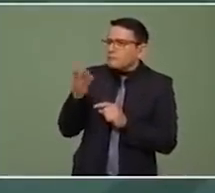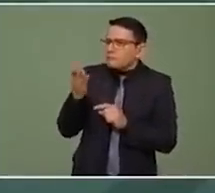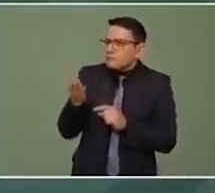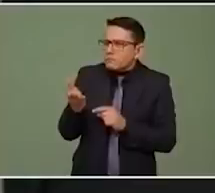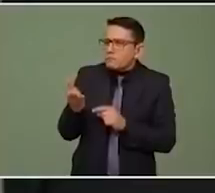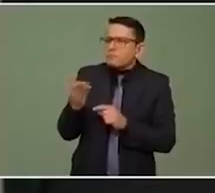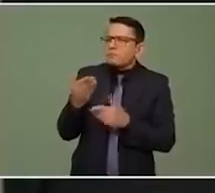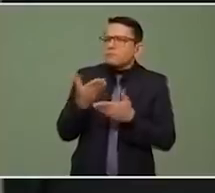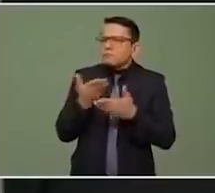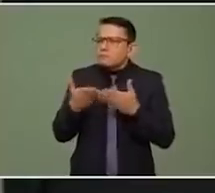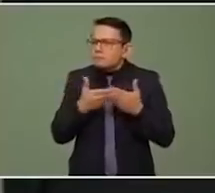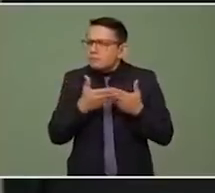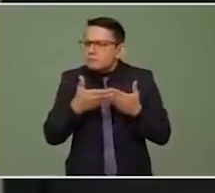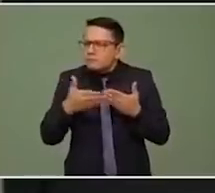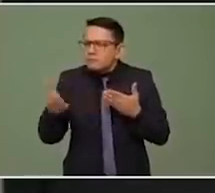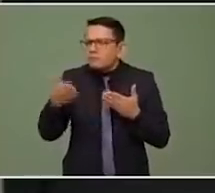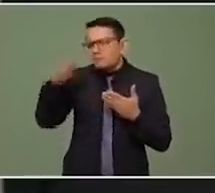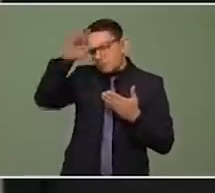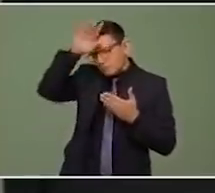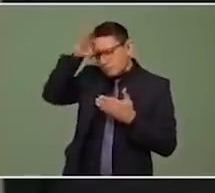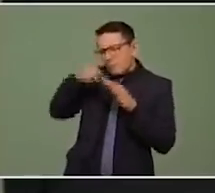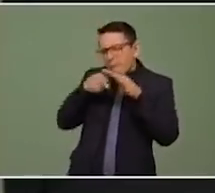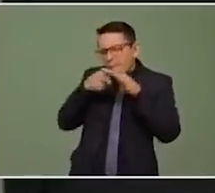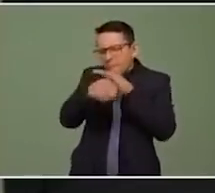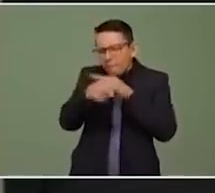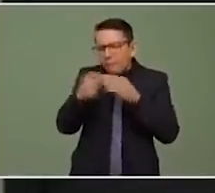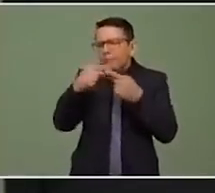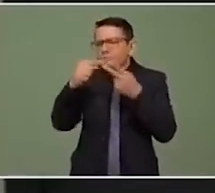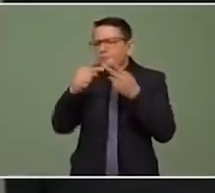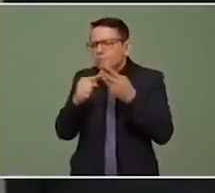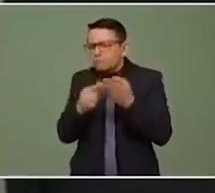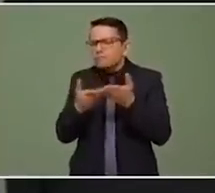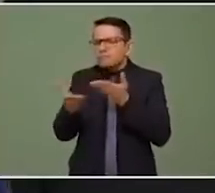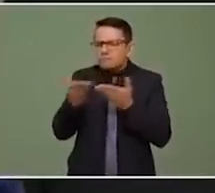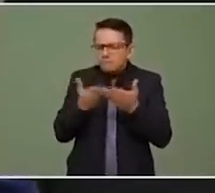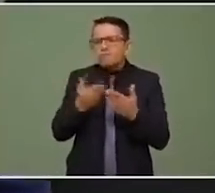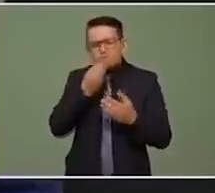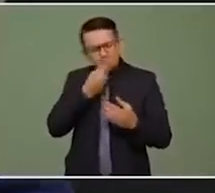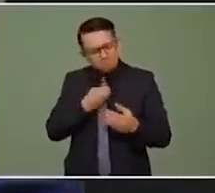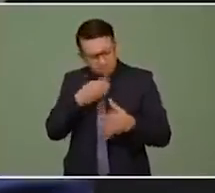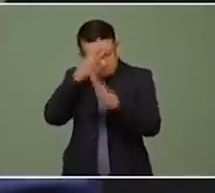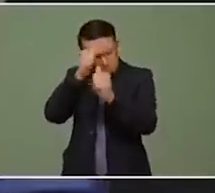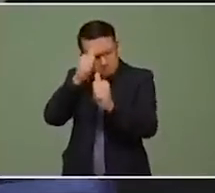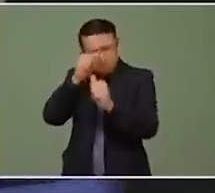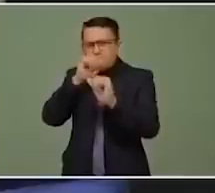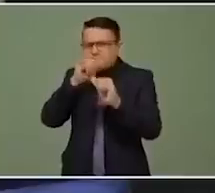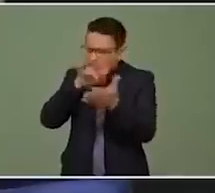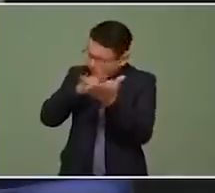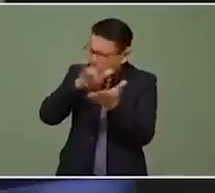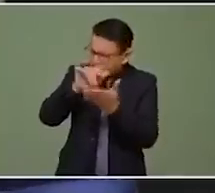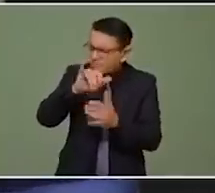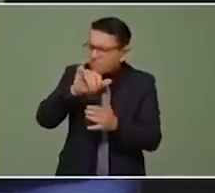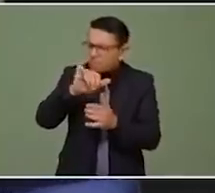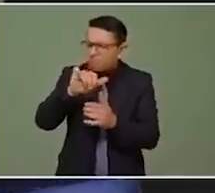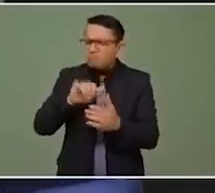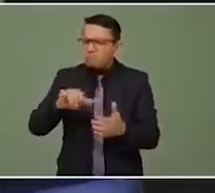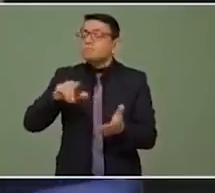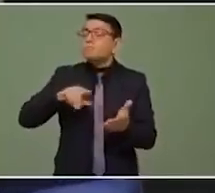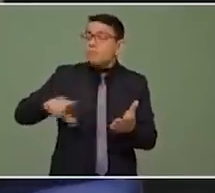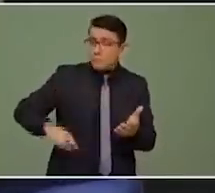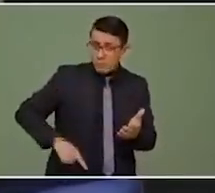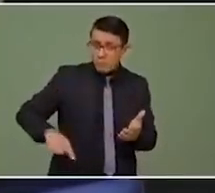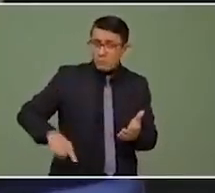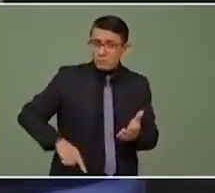el agua para monterrey hemos hecho ese compromiso de apoyar al gobierno